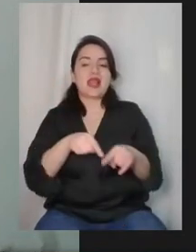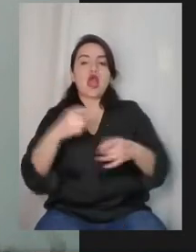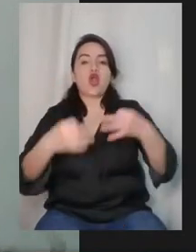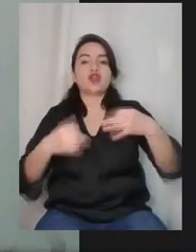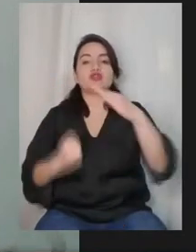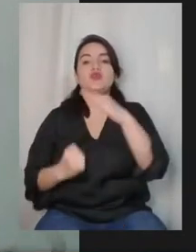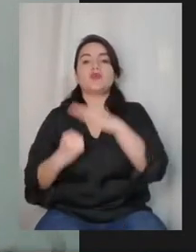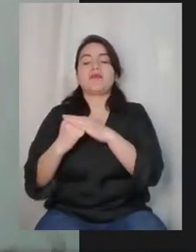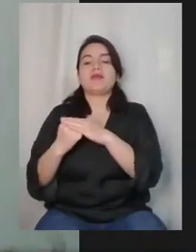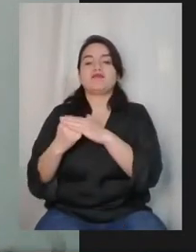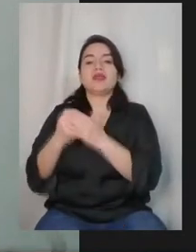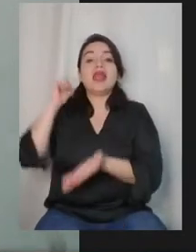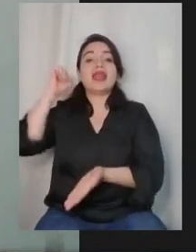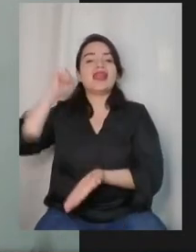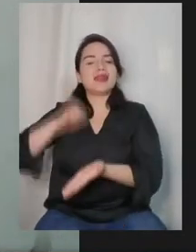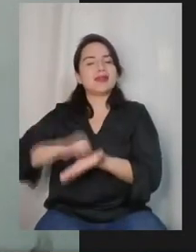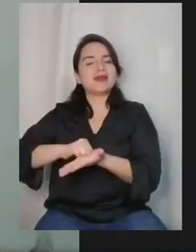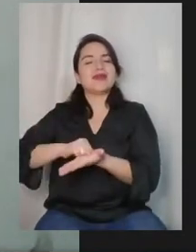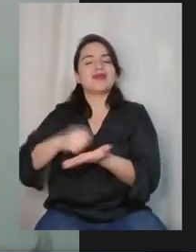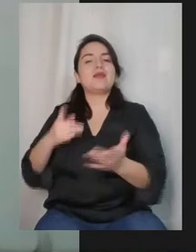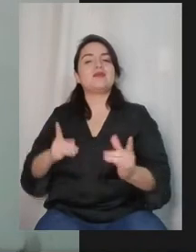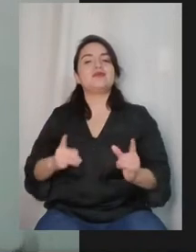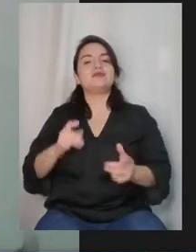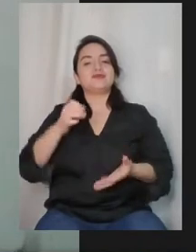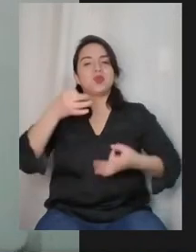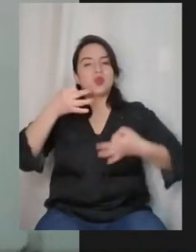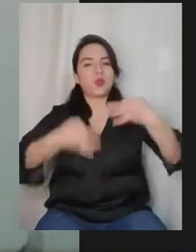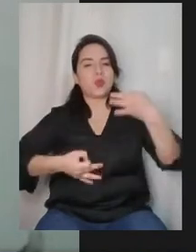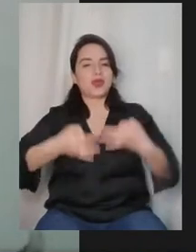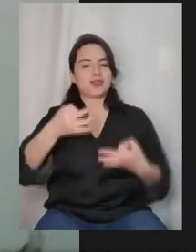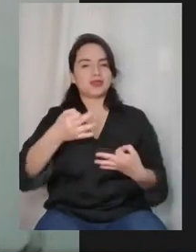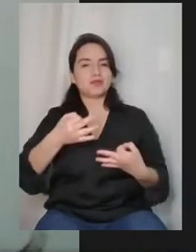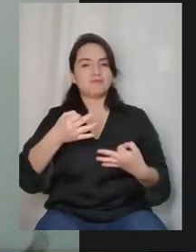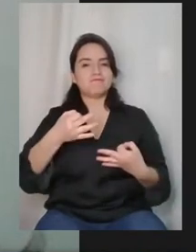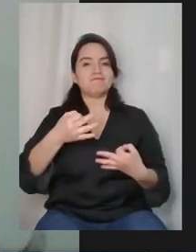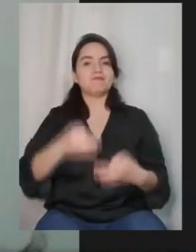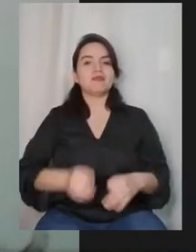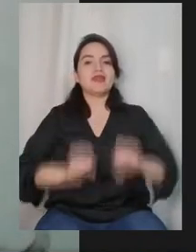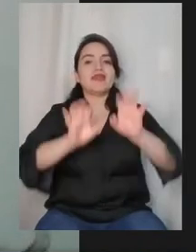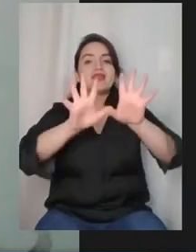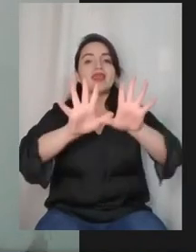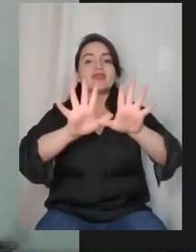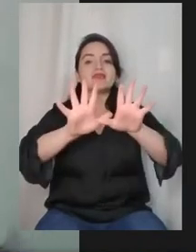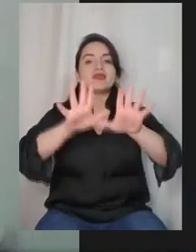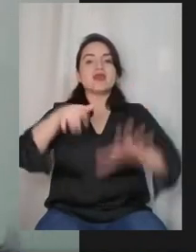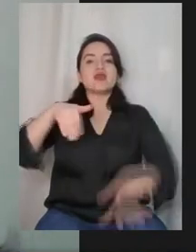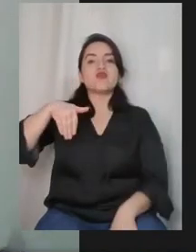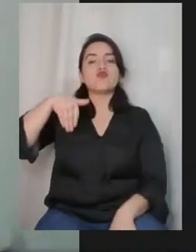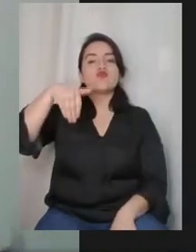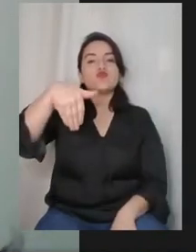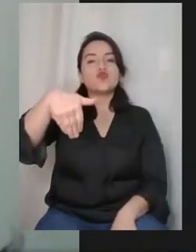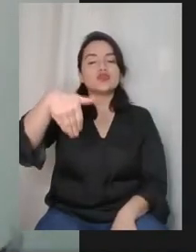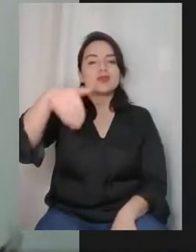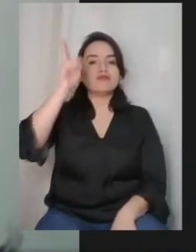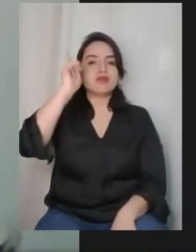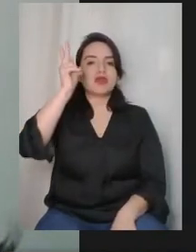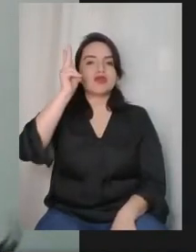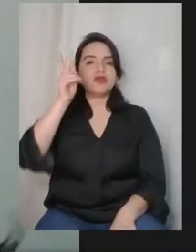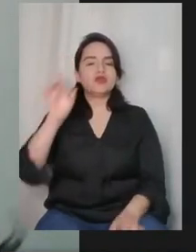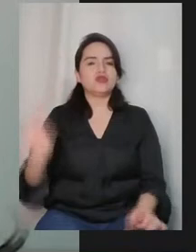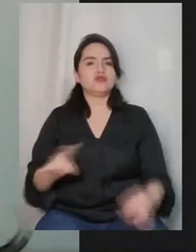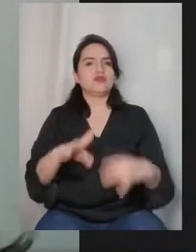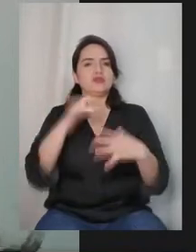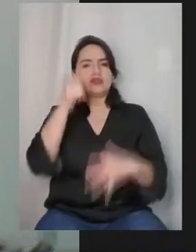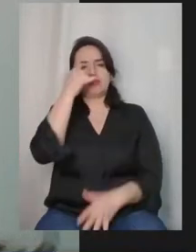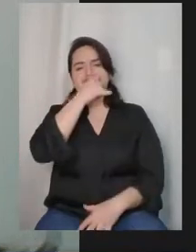de protección presentado por CODEF para sacar de circulación 10 buses de la locomoción colectiva sorprendidos contaminando en el centro de